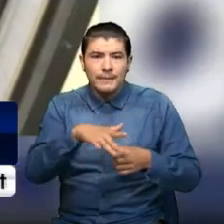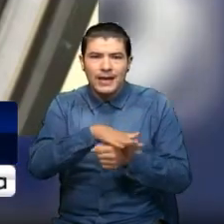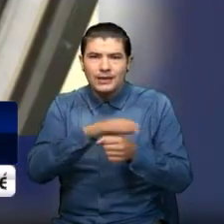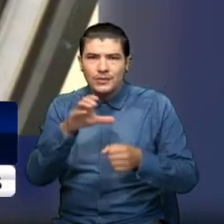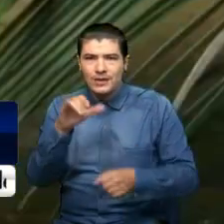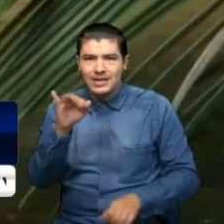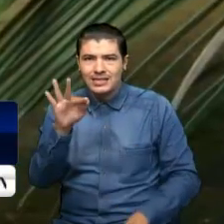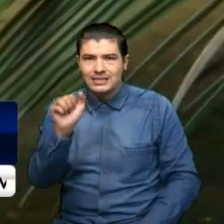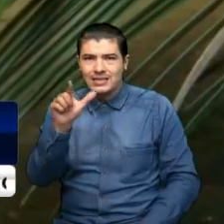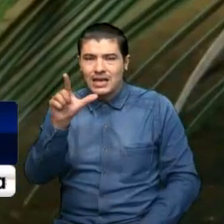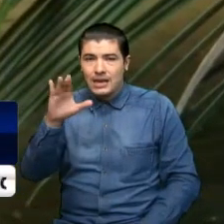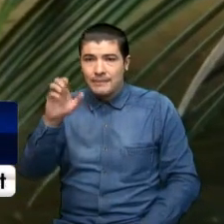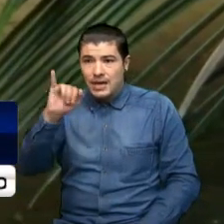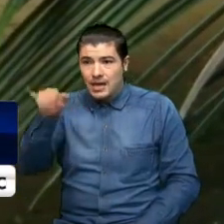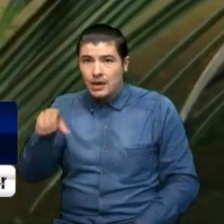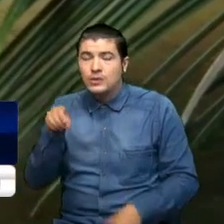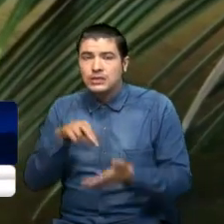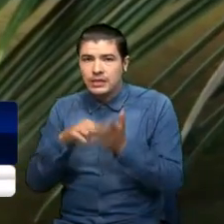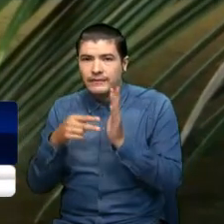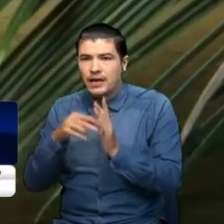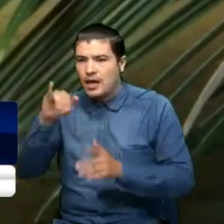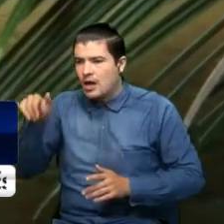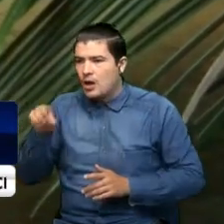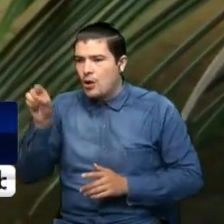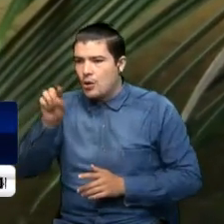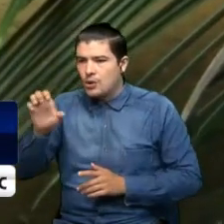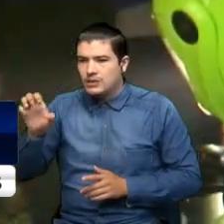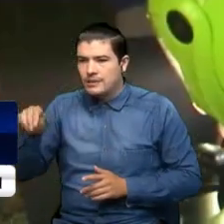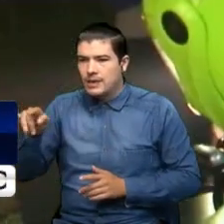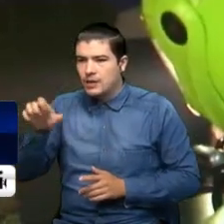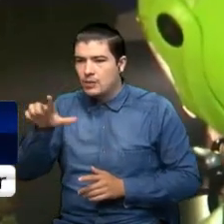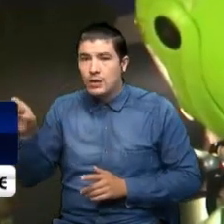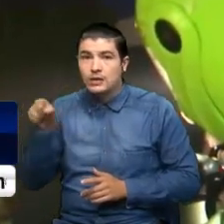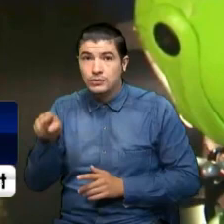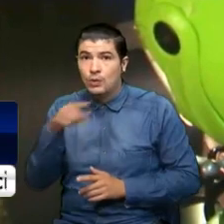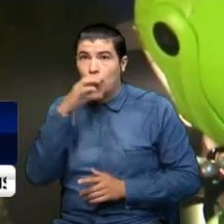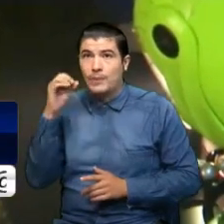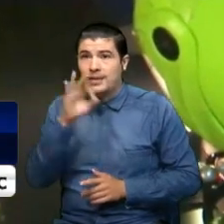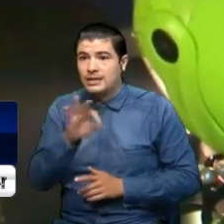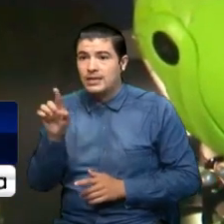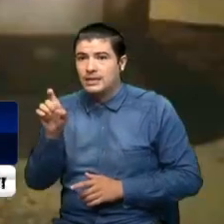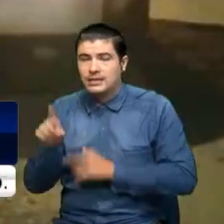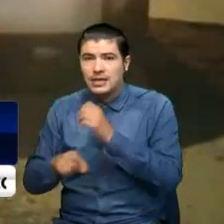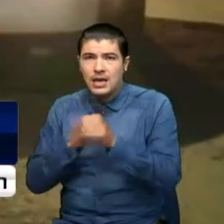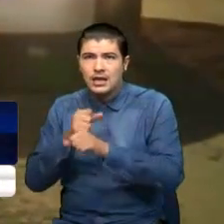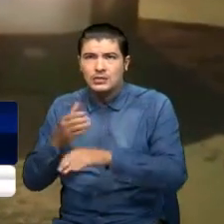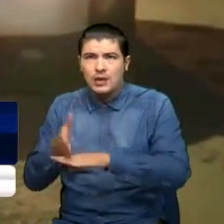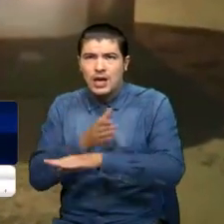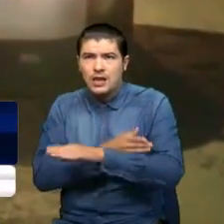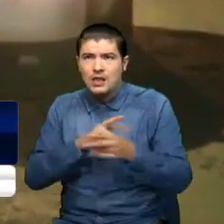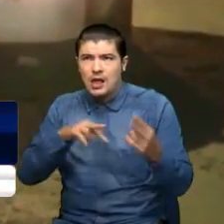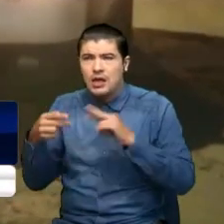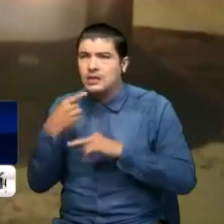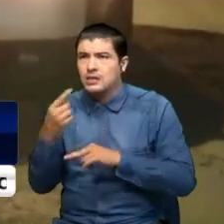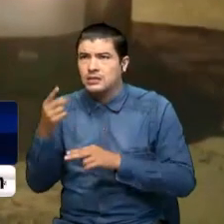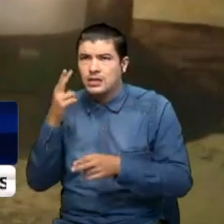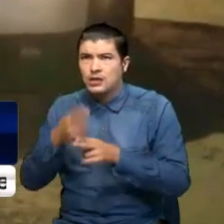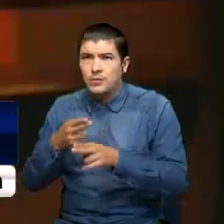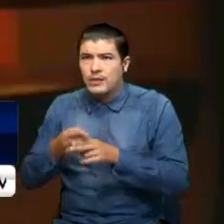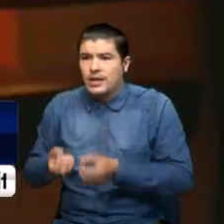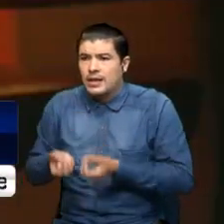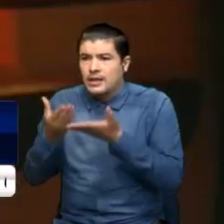cristal bajo se trató de jose javier amaya menezes de 36 años y no dejen de hacer de acuerdo al nombre que había